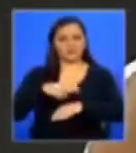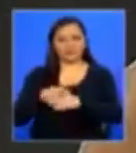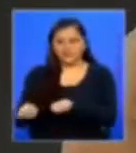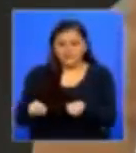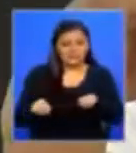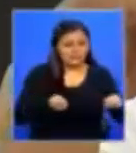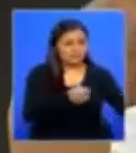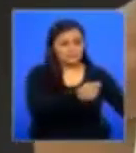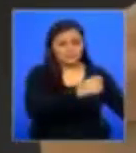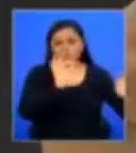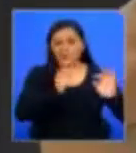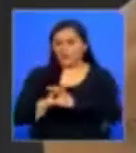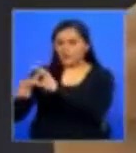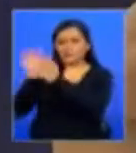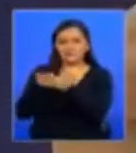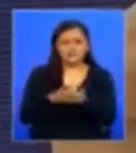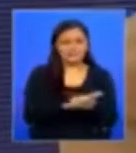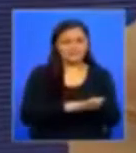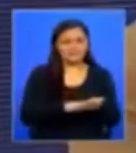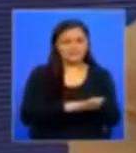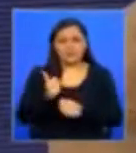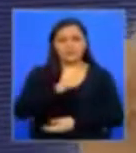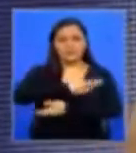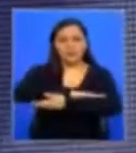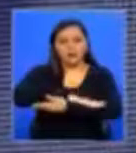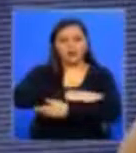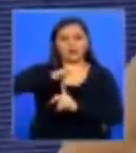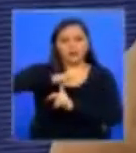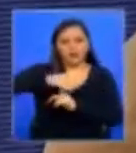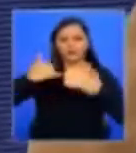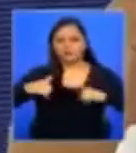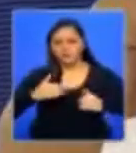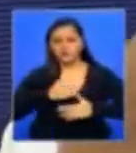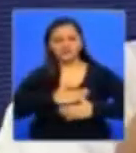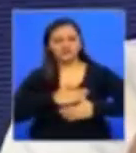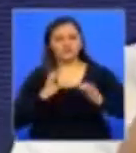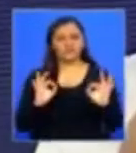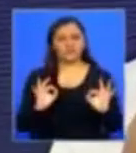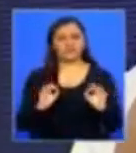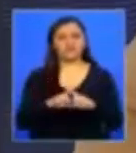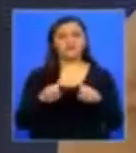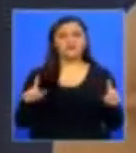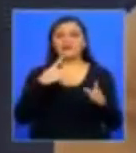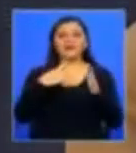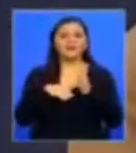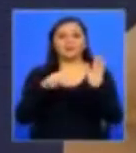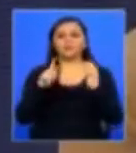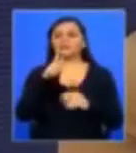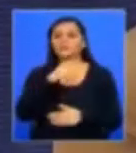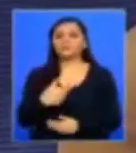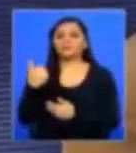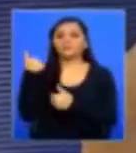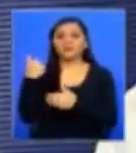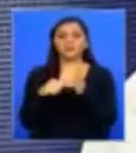desorden por todos lados. Hicimos un malecón, parques, espacios verdes bien bonitos. Pero, por ejemplo, no sé a cargo de quién esté, si